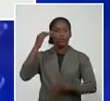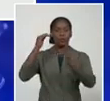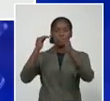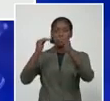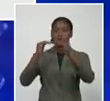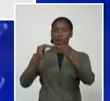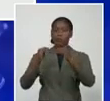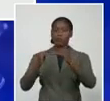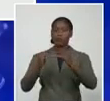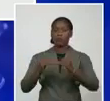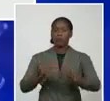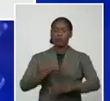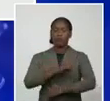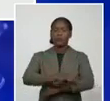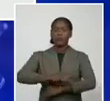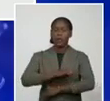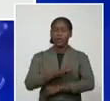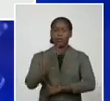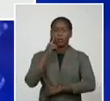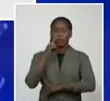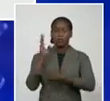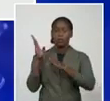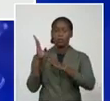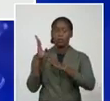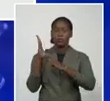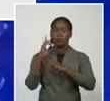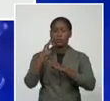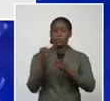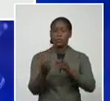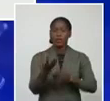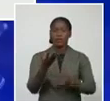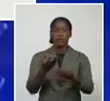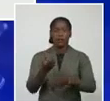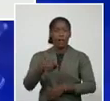mayor % de casos aportaron ayer.